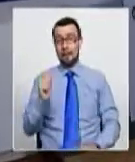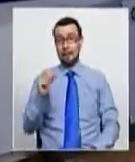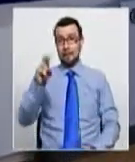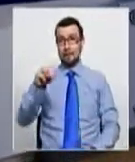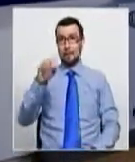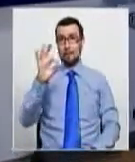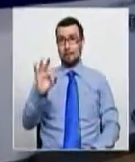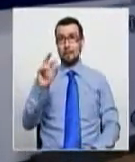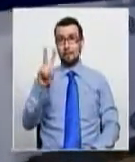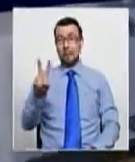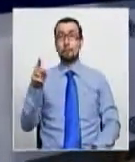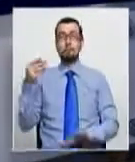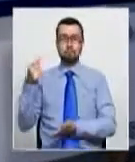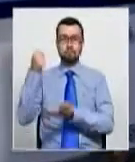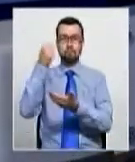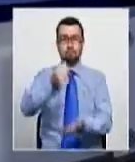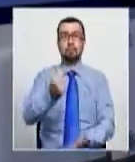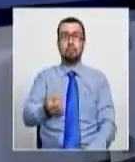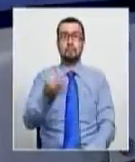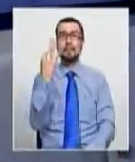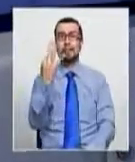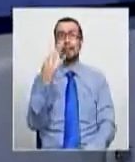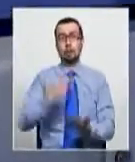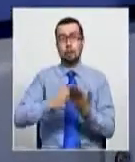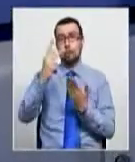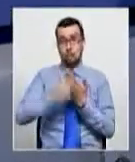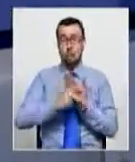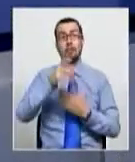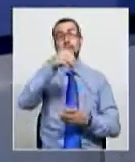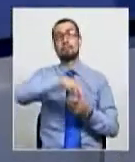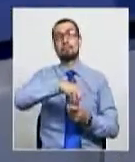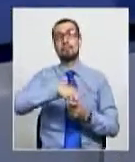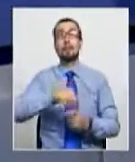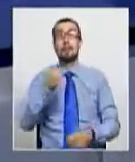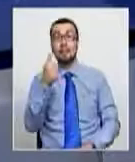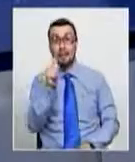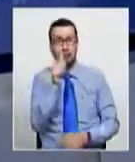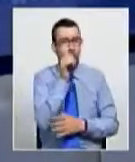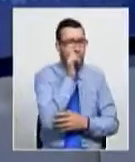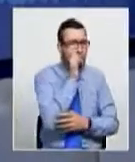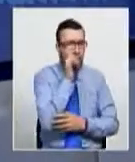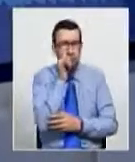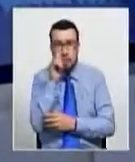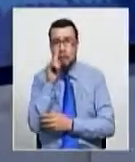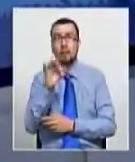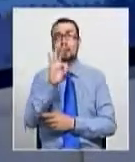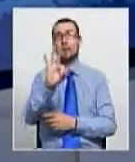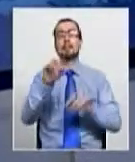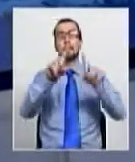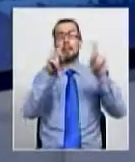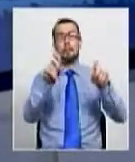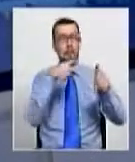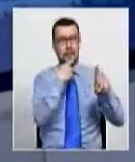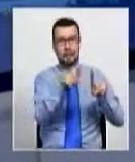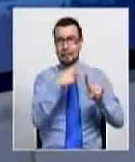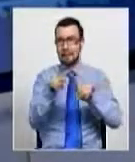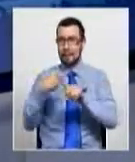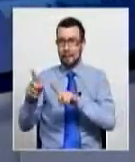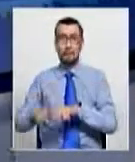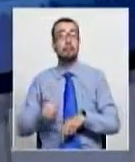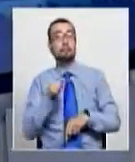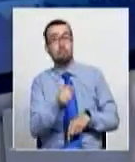ntv va a financiar tres proyectos se van a realizar diez documentales de tres temas diferentes para paralelamente